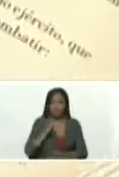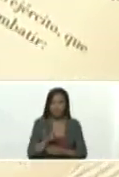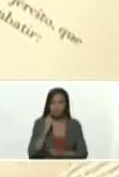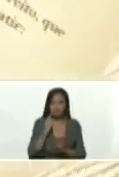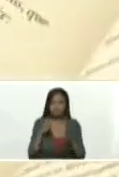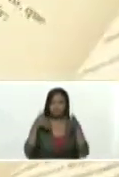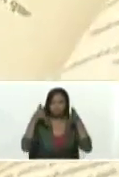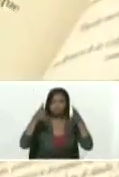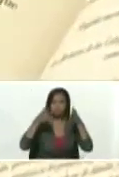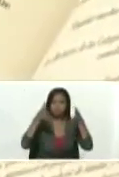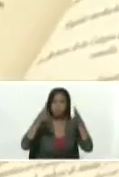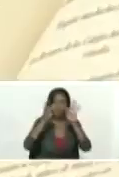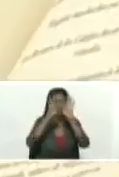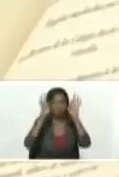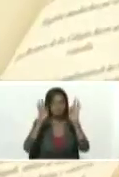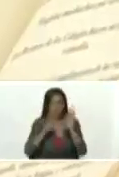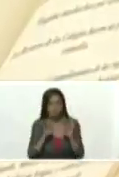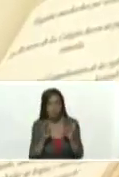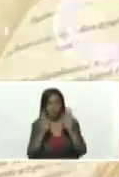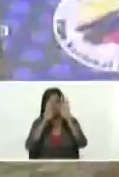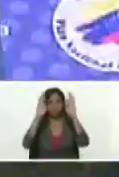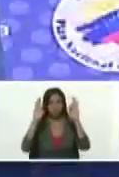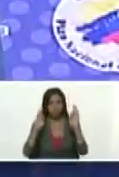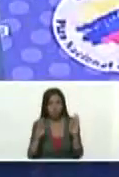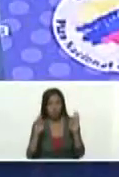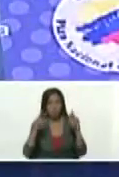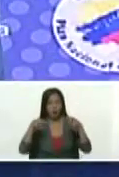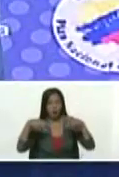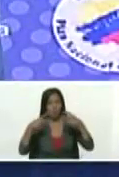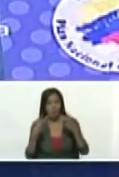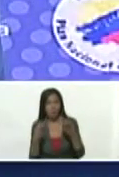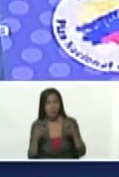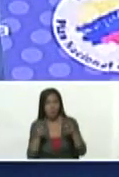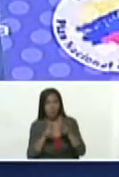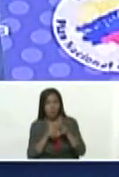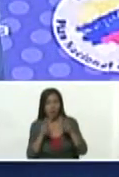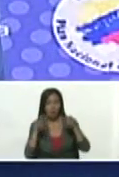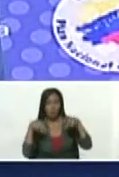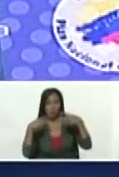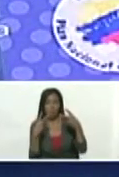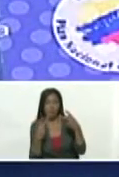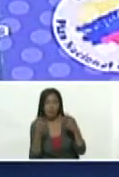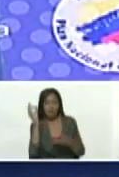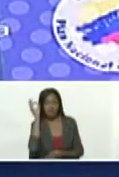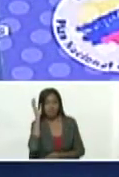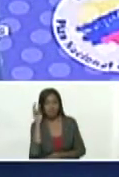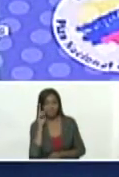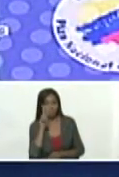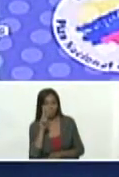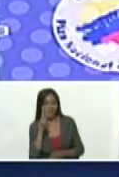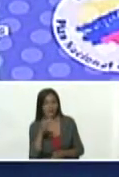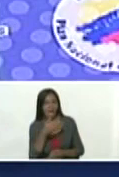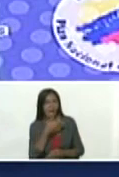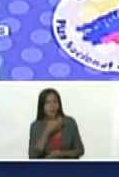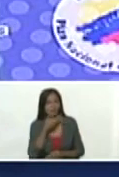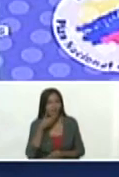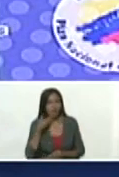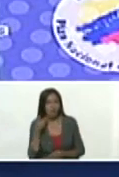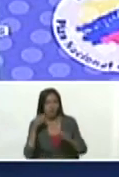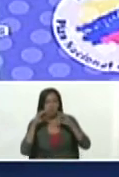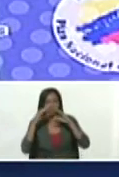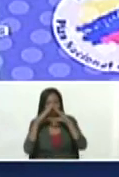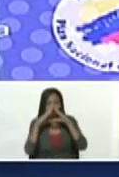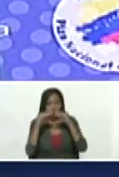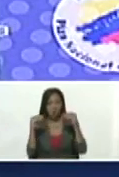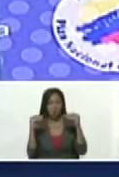emplear medios tan nuevos como es nueva la idea de ver por el bien de todos.